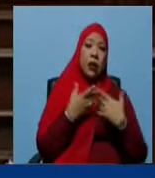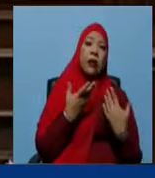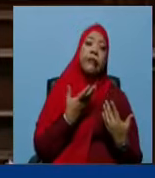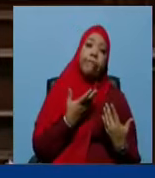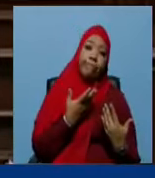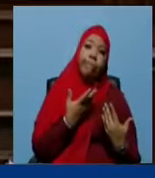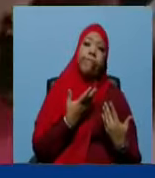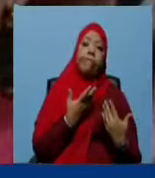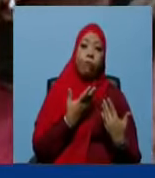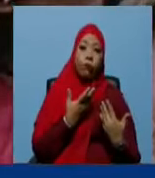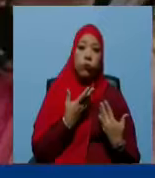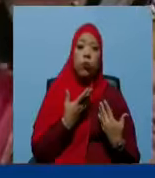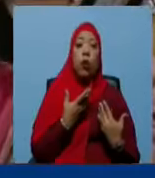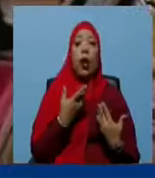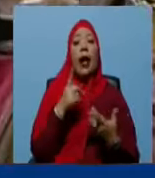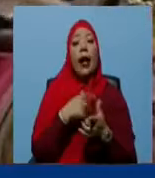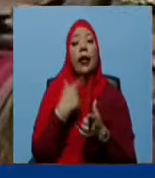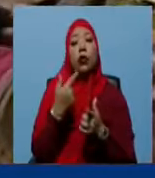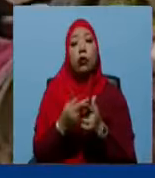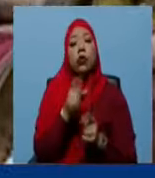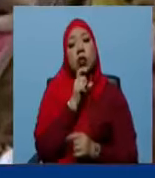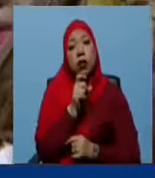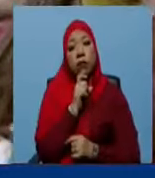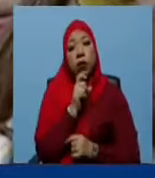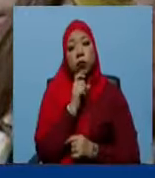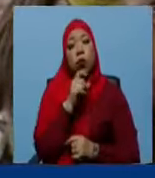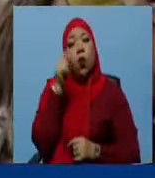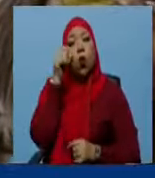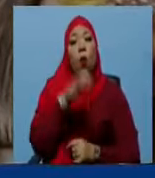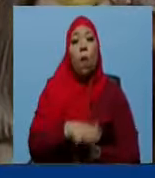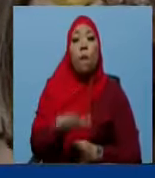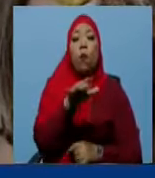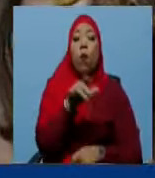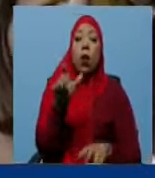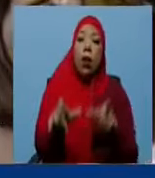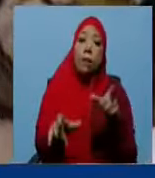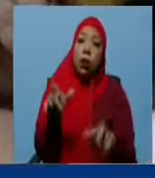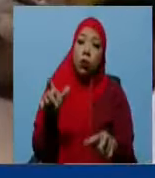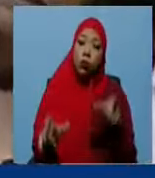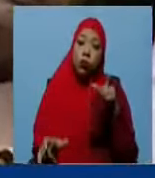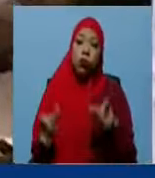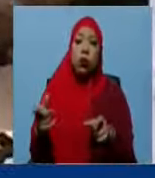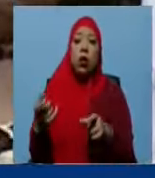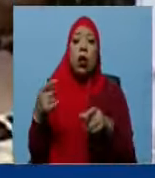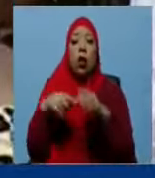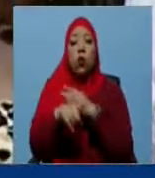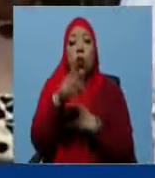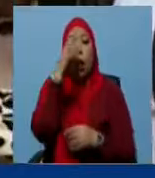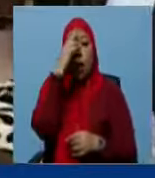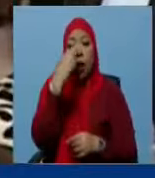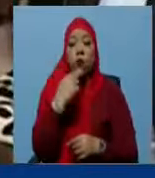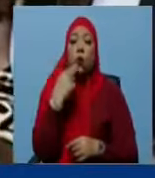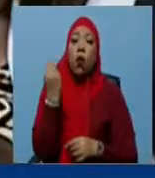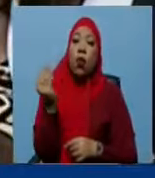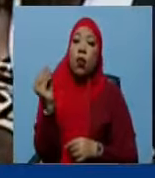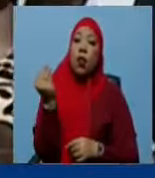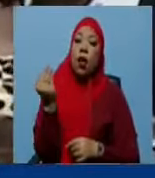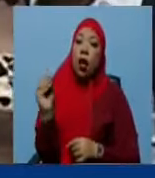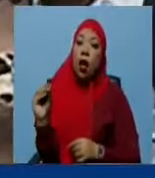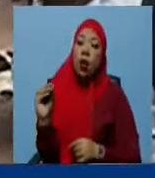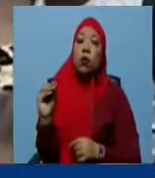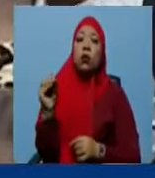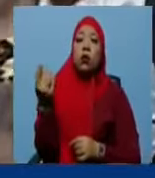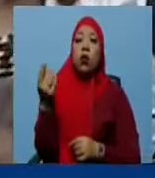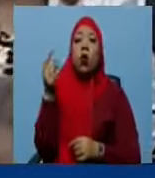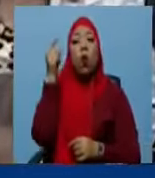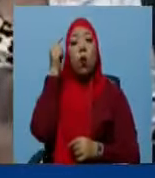Así fue que le llegaron a su puesto de mando en las cuevas de los teques un día